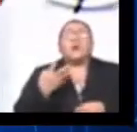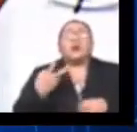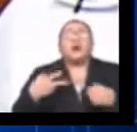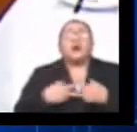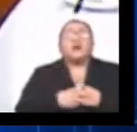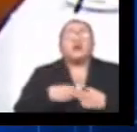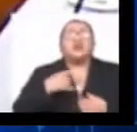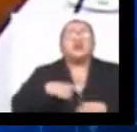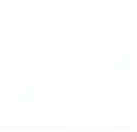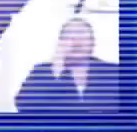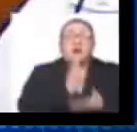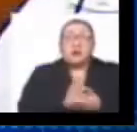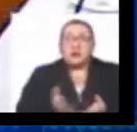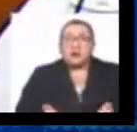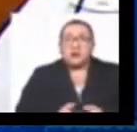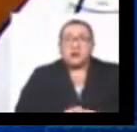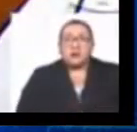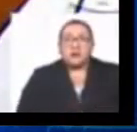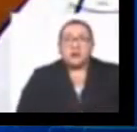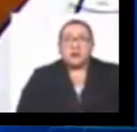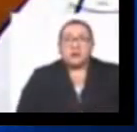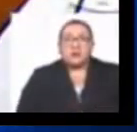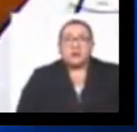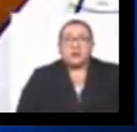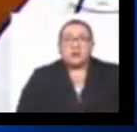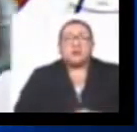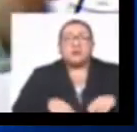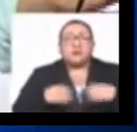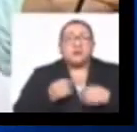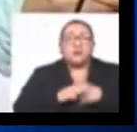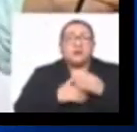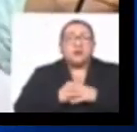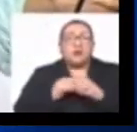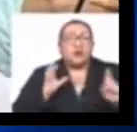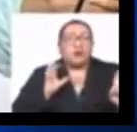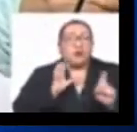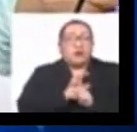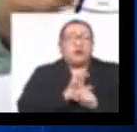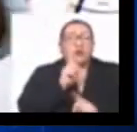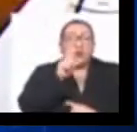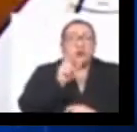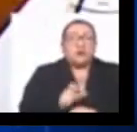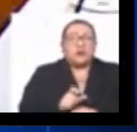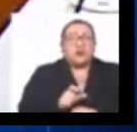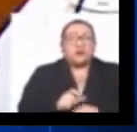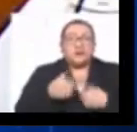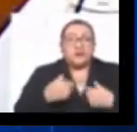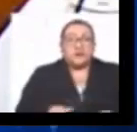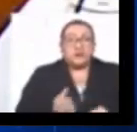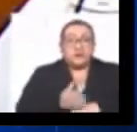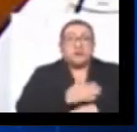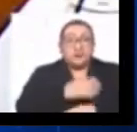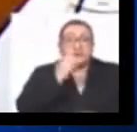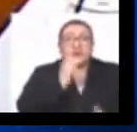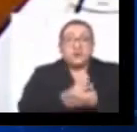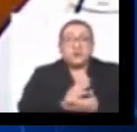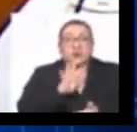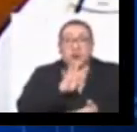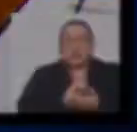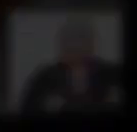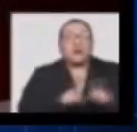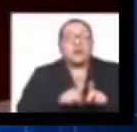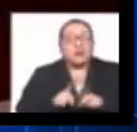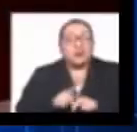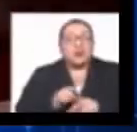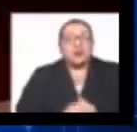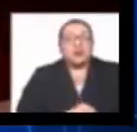el congreso a quién se ha sancionado Y por qué todo el ensañamiento contra una parlamentaria que ya ha sido sancionada 4 meses en el